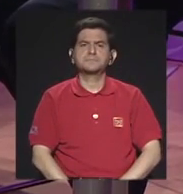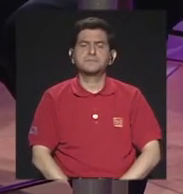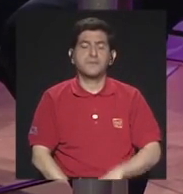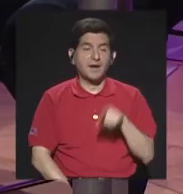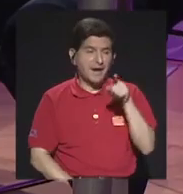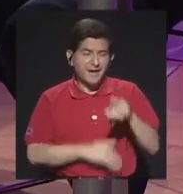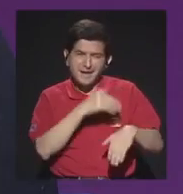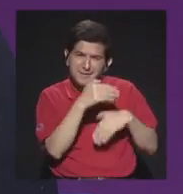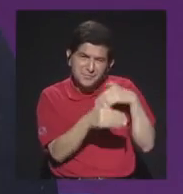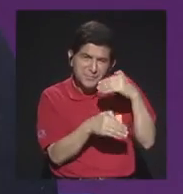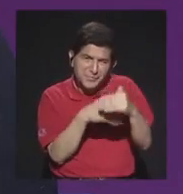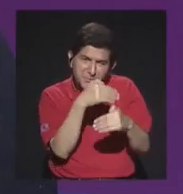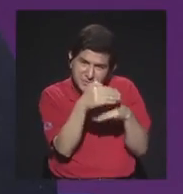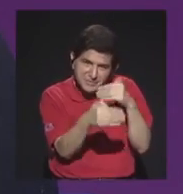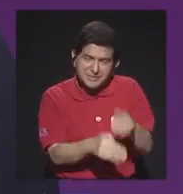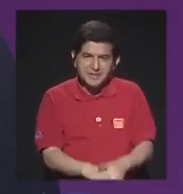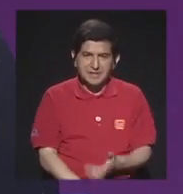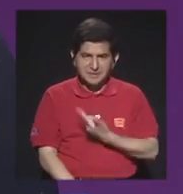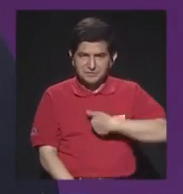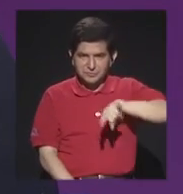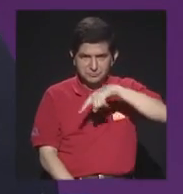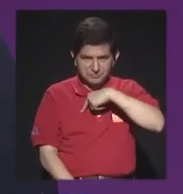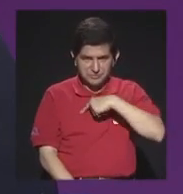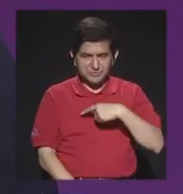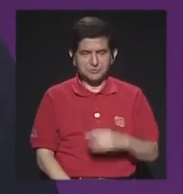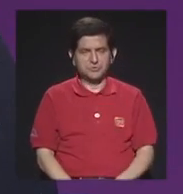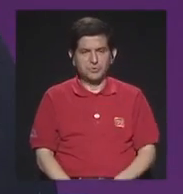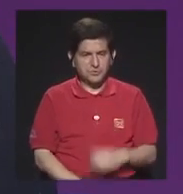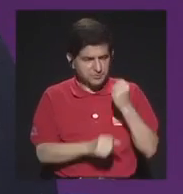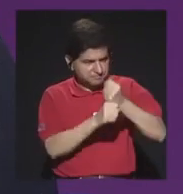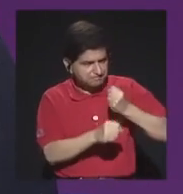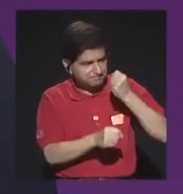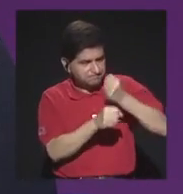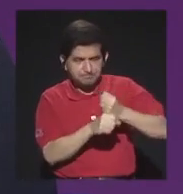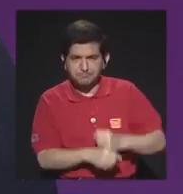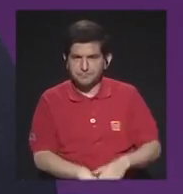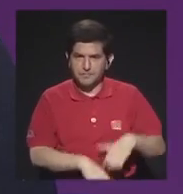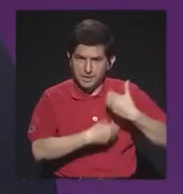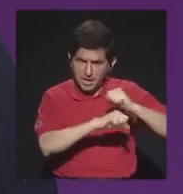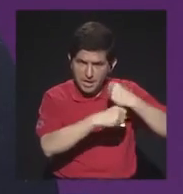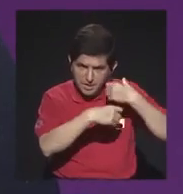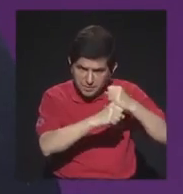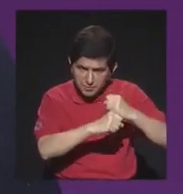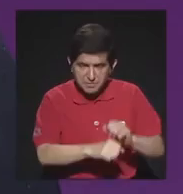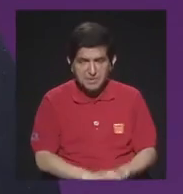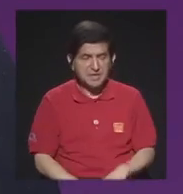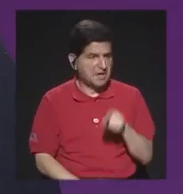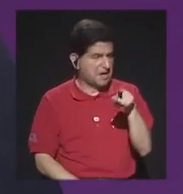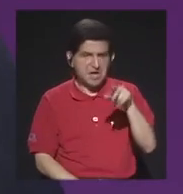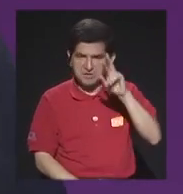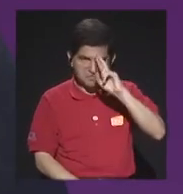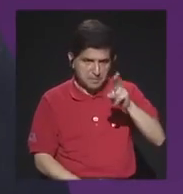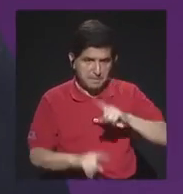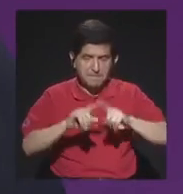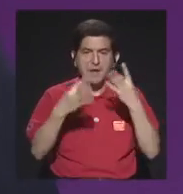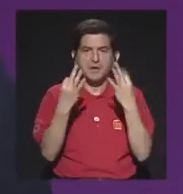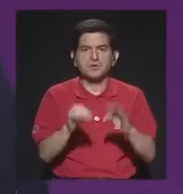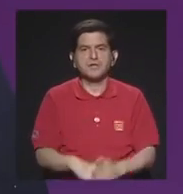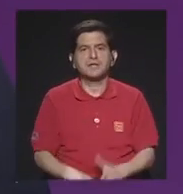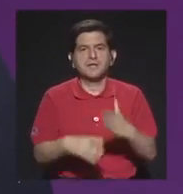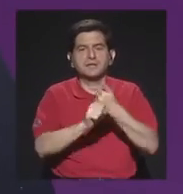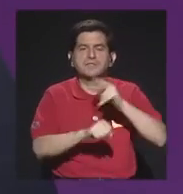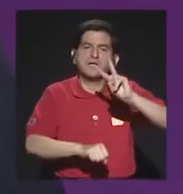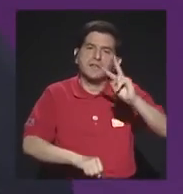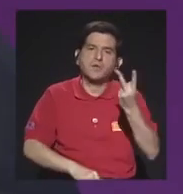Este proceso que nosotras hemos llevado, las municipalidades, si bien no lo reconocen, quieren duplicar lo que estamos